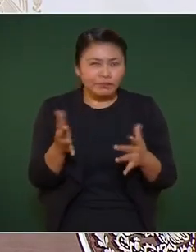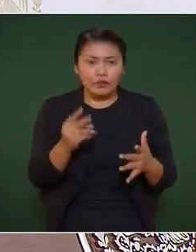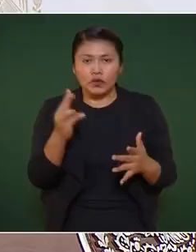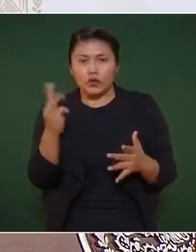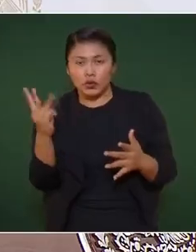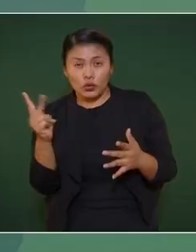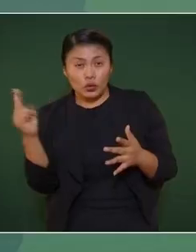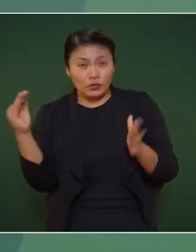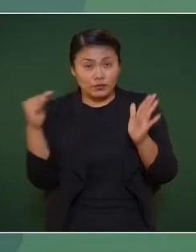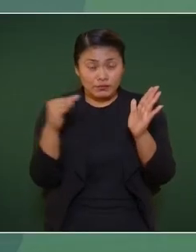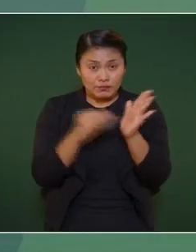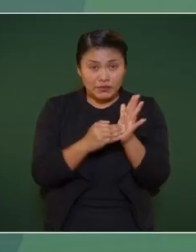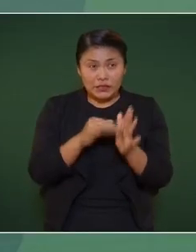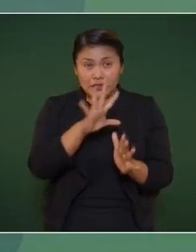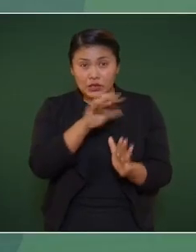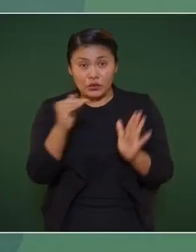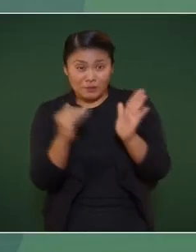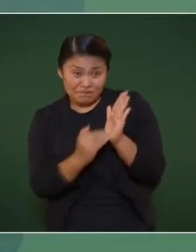2.500 millones de pesos